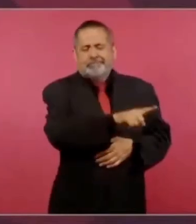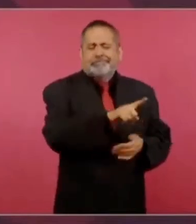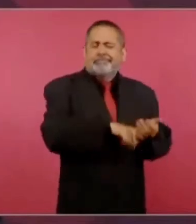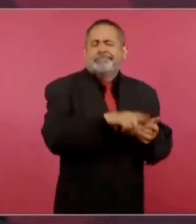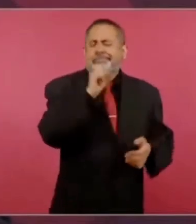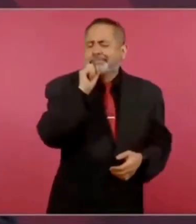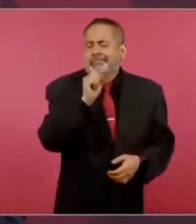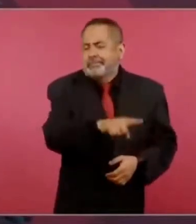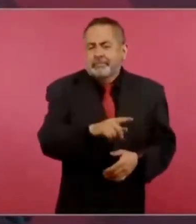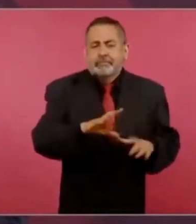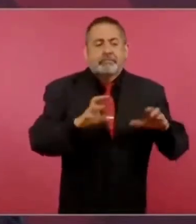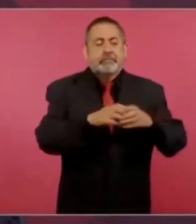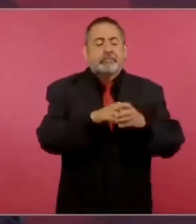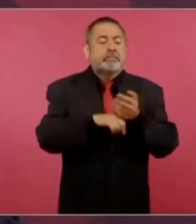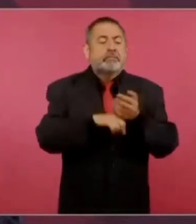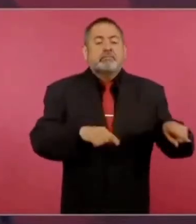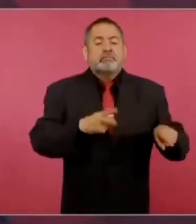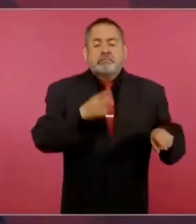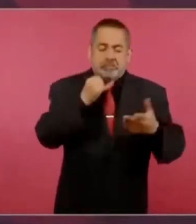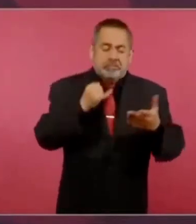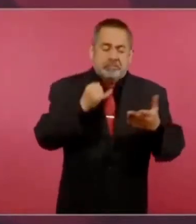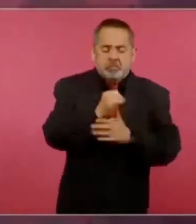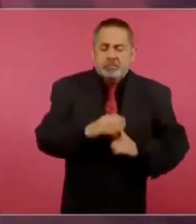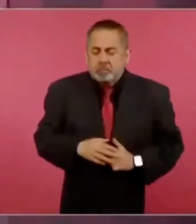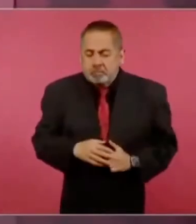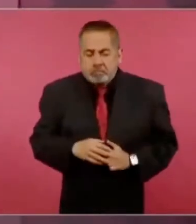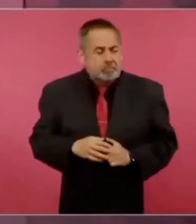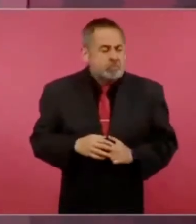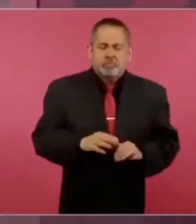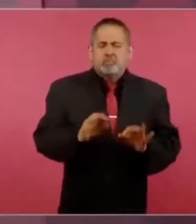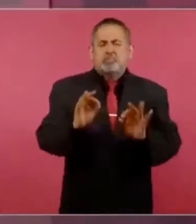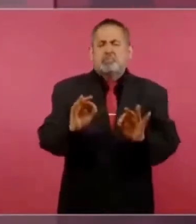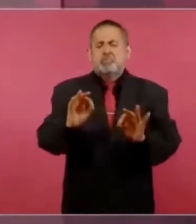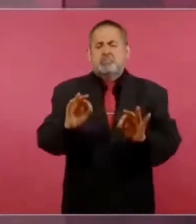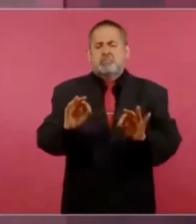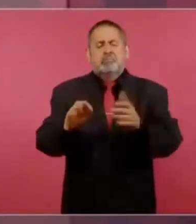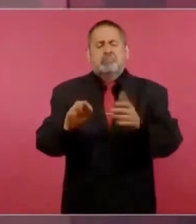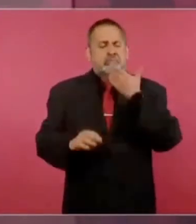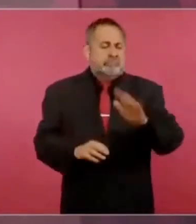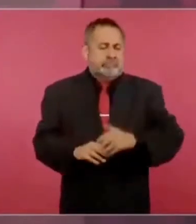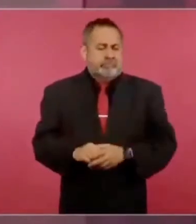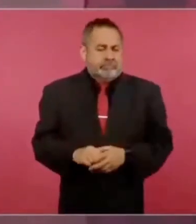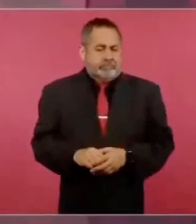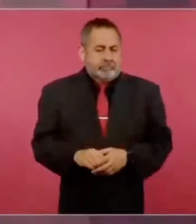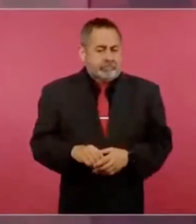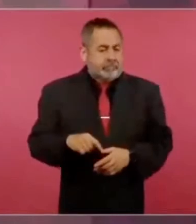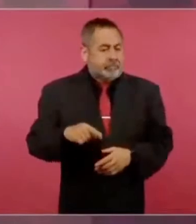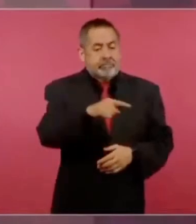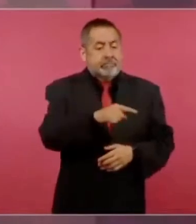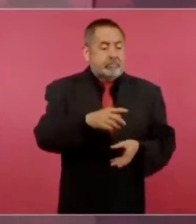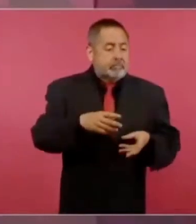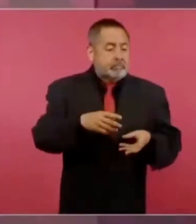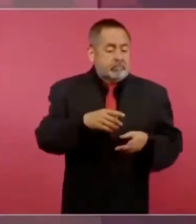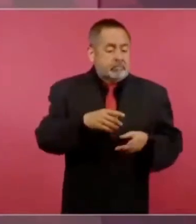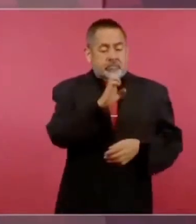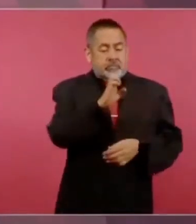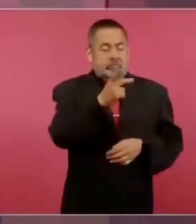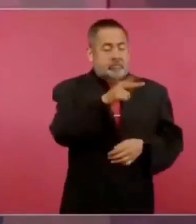terminaron resolviendo que quien se había excedido en el gasto